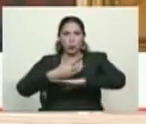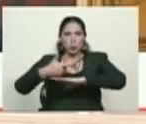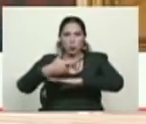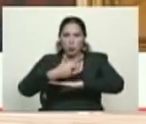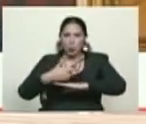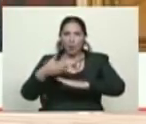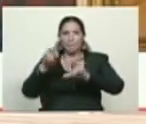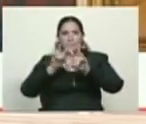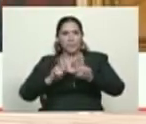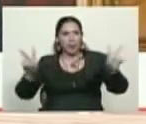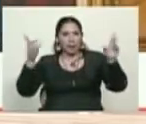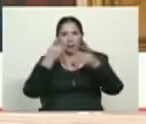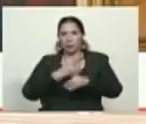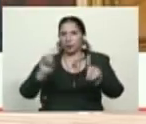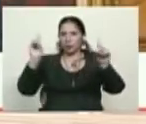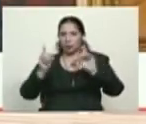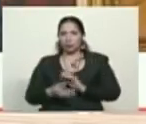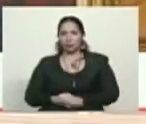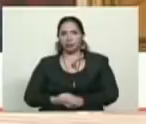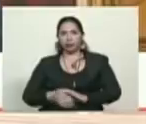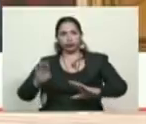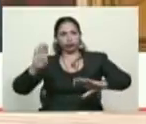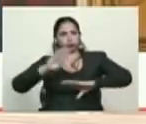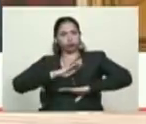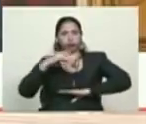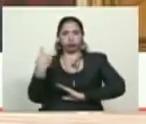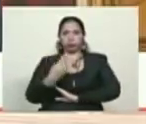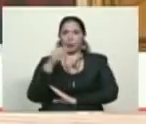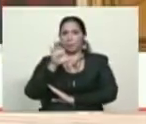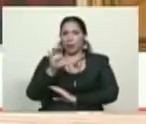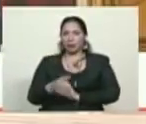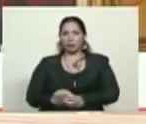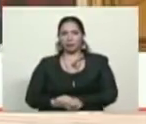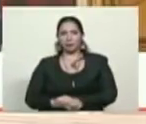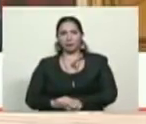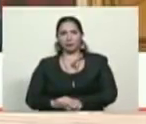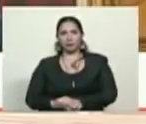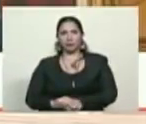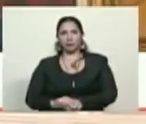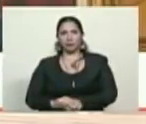de paz, de democracia, de autodeterminación del país, en el marco